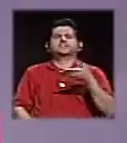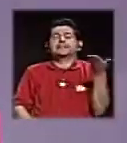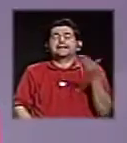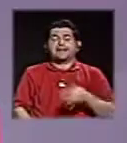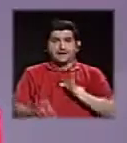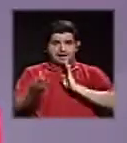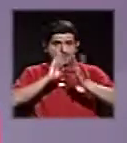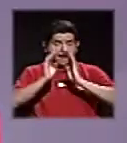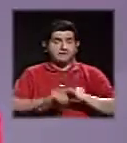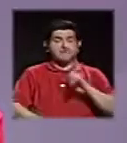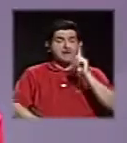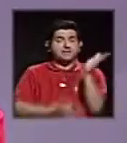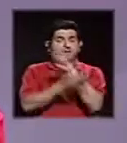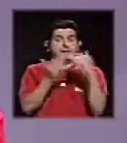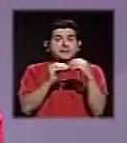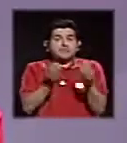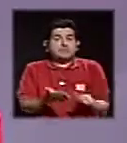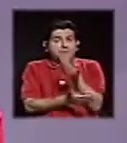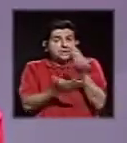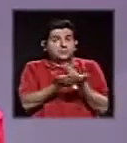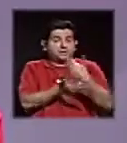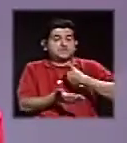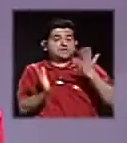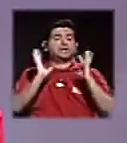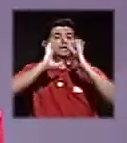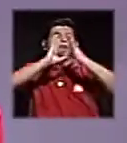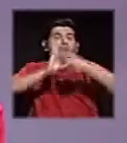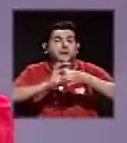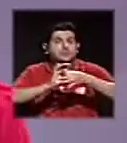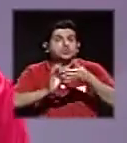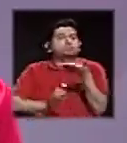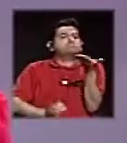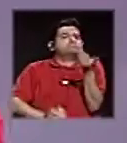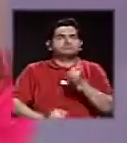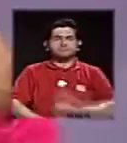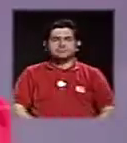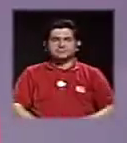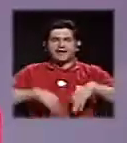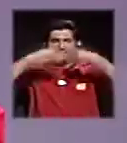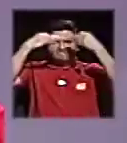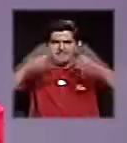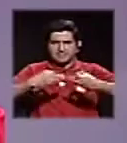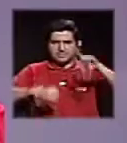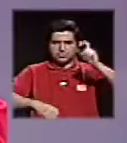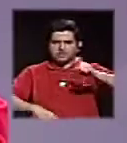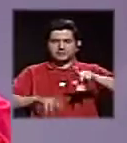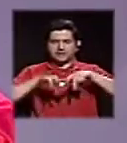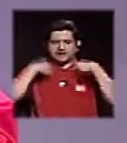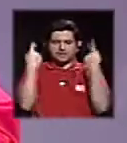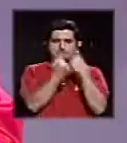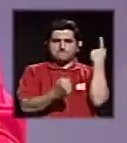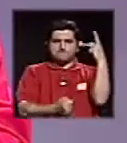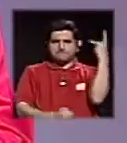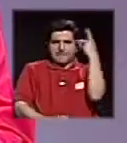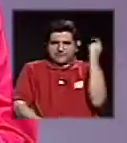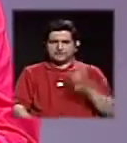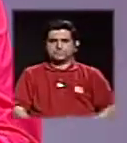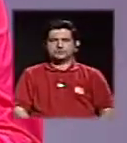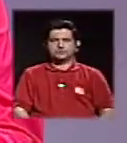acerca de una de las partes más novedosas que tiene que ver precisamente con con decisiones que deben tomar los partidos políticos y